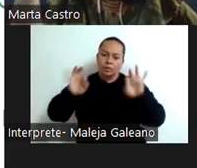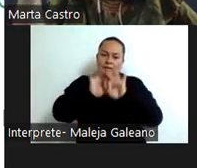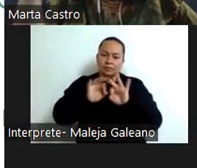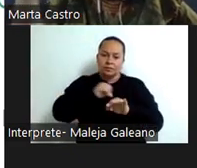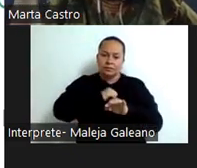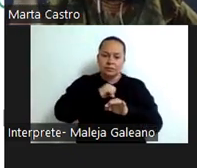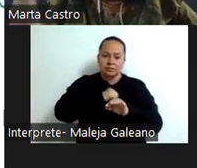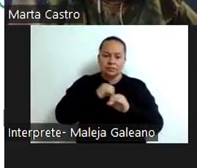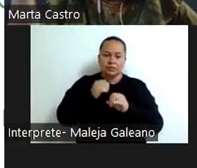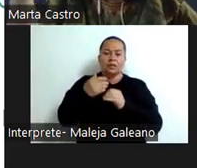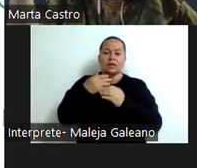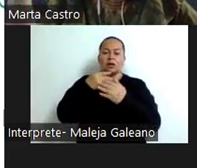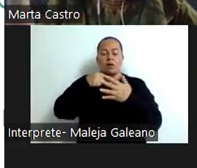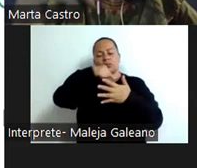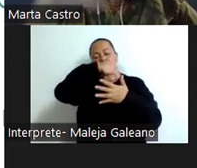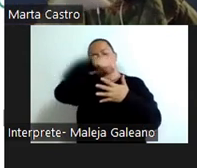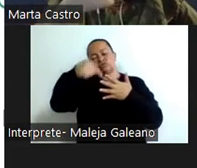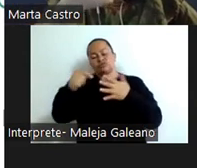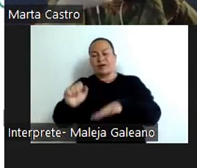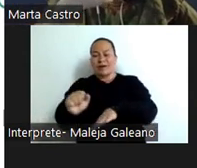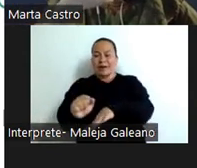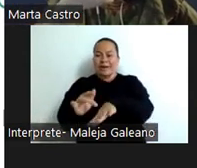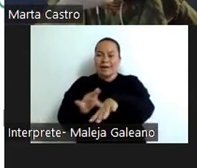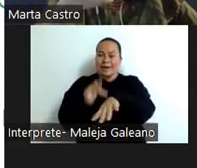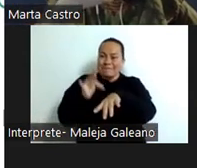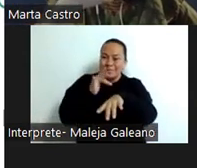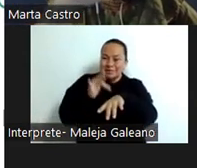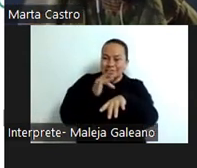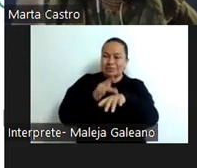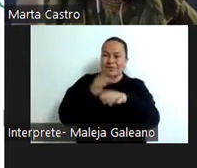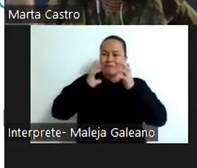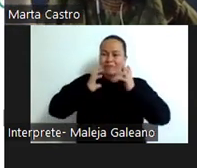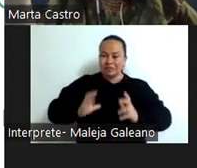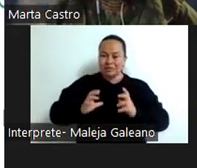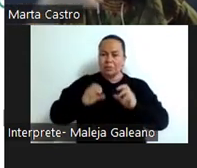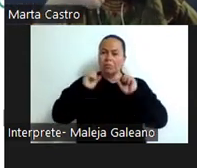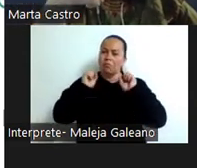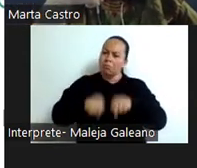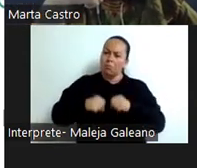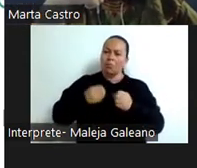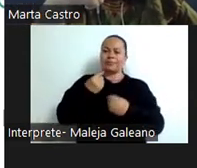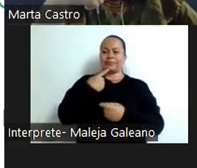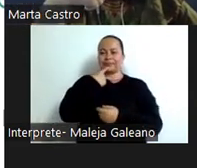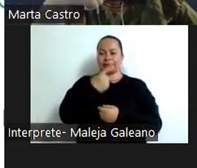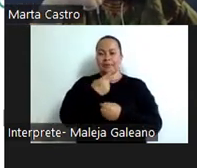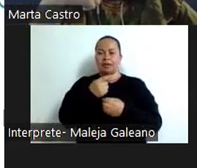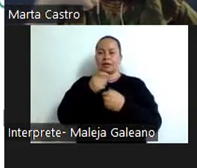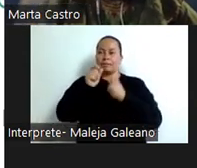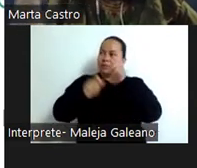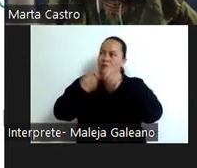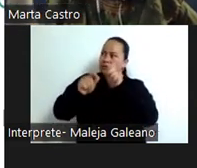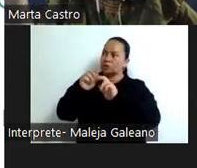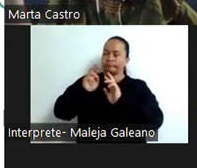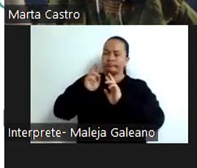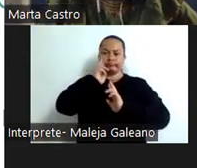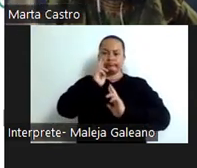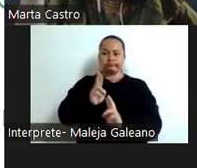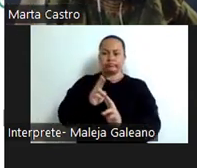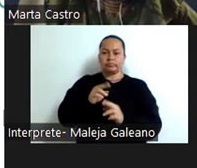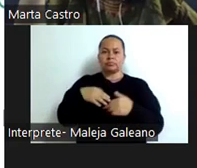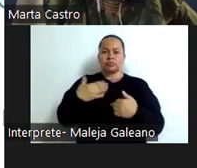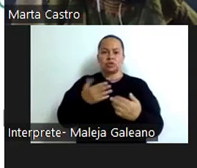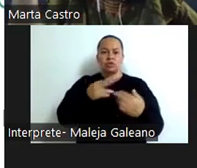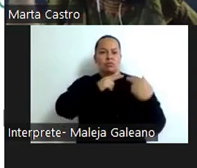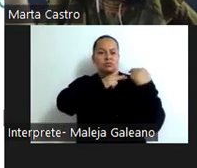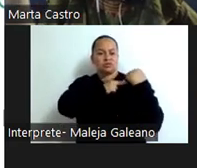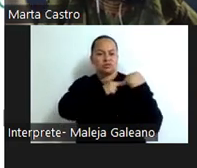emocional y físico para eh poder decir que la persona es responsable este cuidado y reitera son el